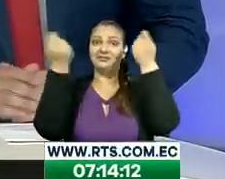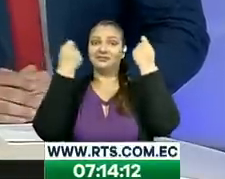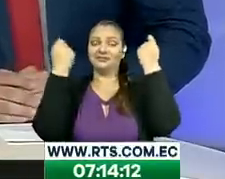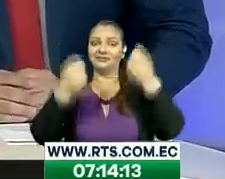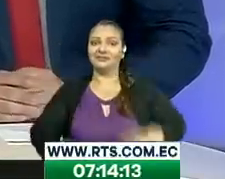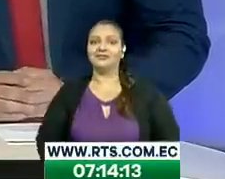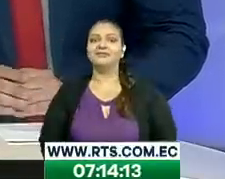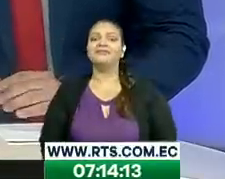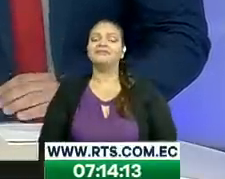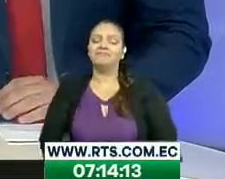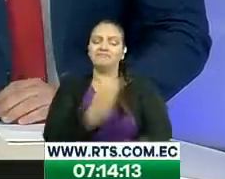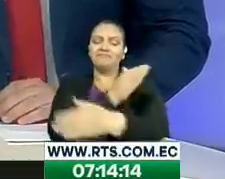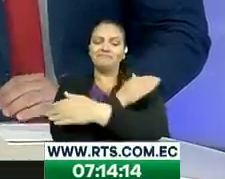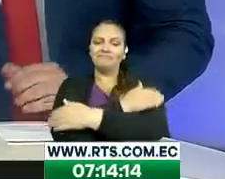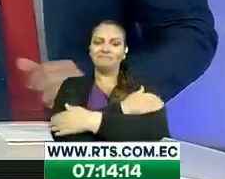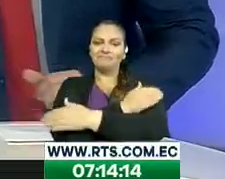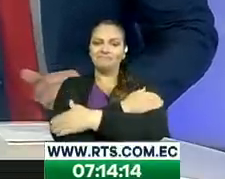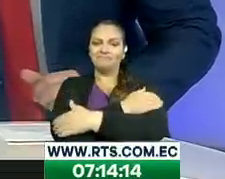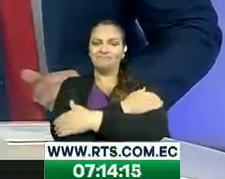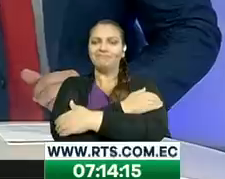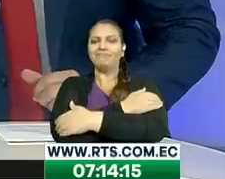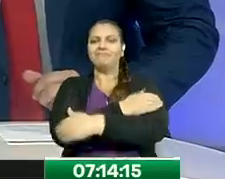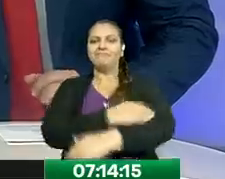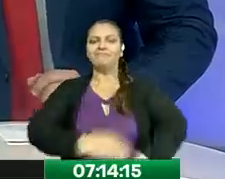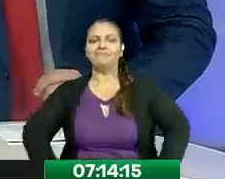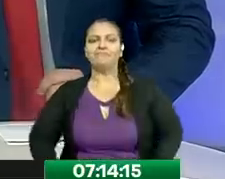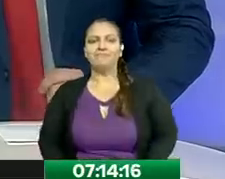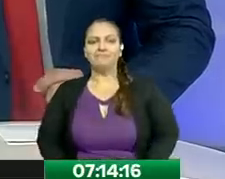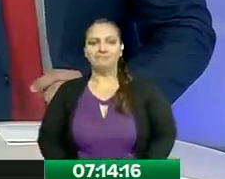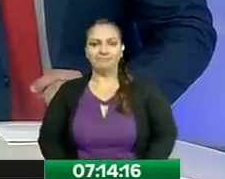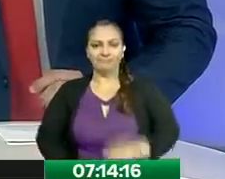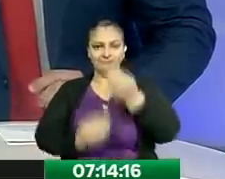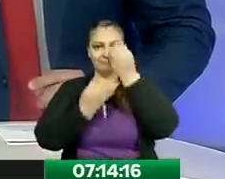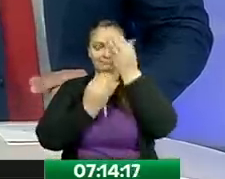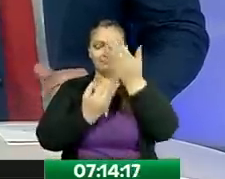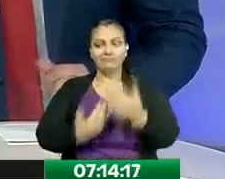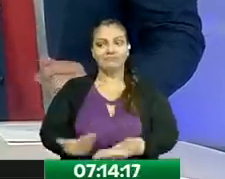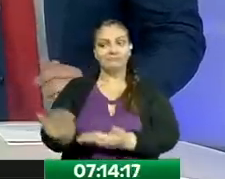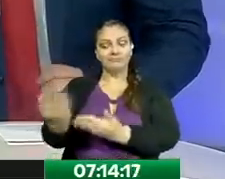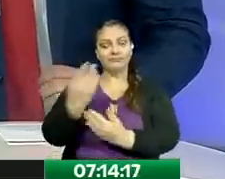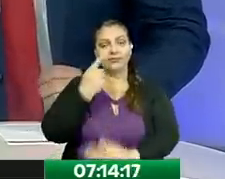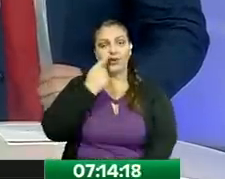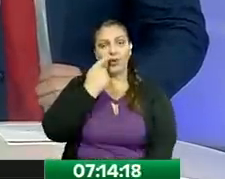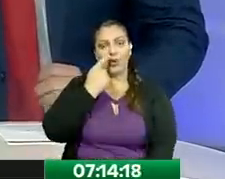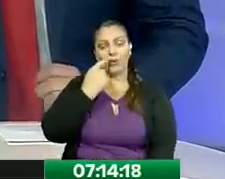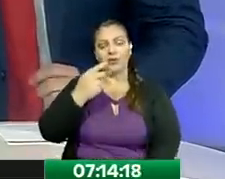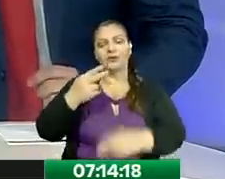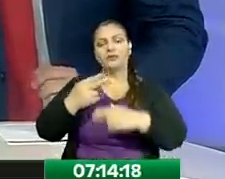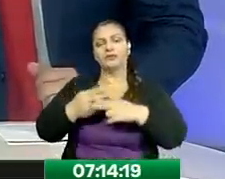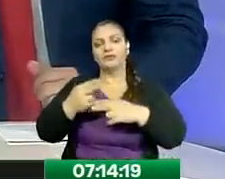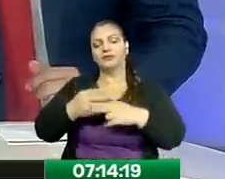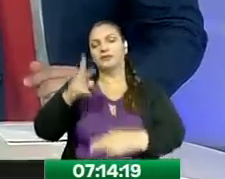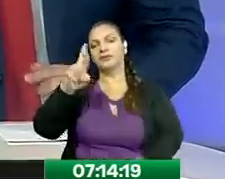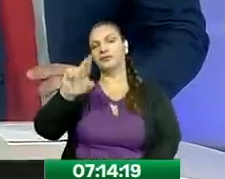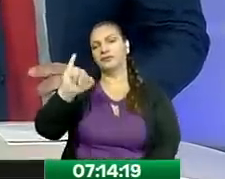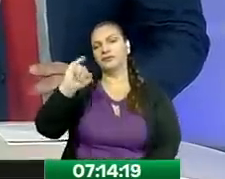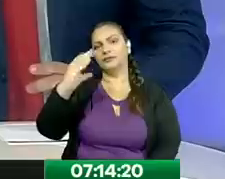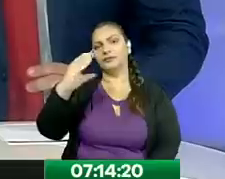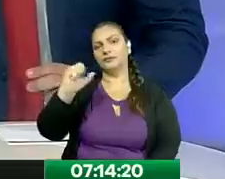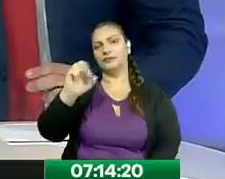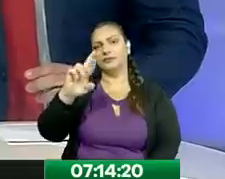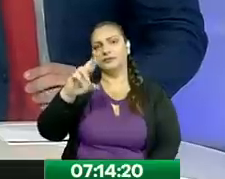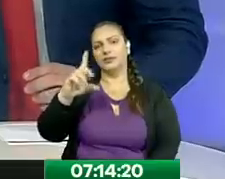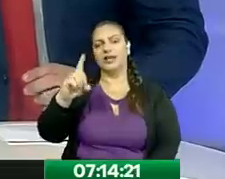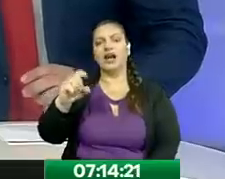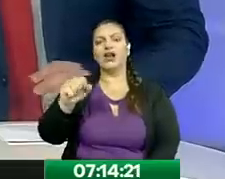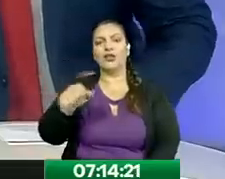todos los morlacos muy bien y a propósito de cuenca y del feriado tenemos la grata visita el abogado ricardo armijo coordinador son al